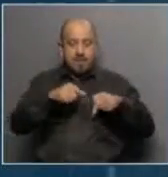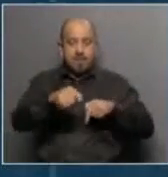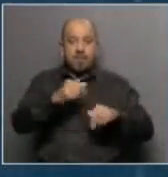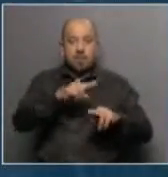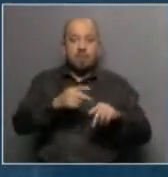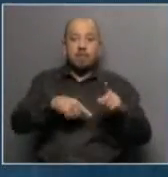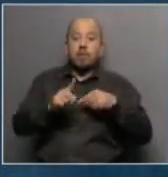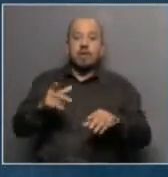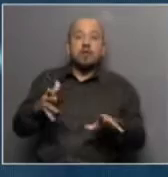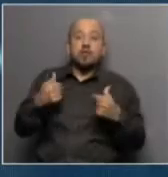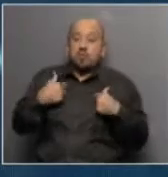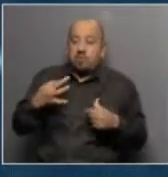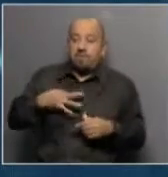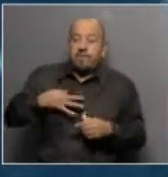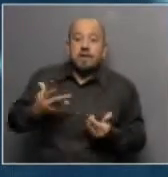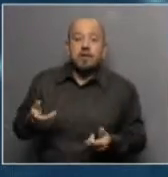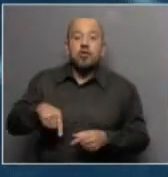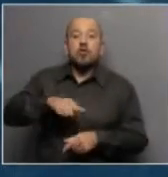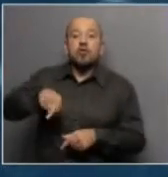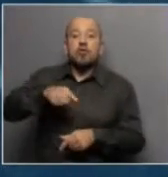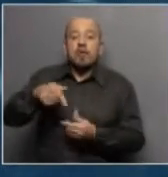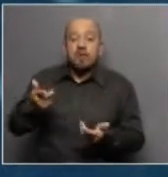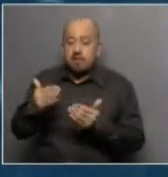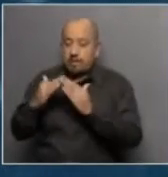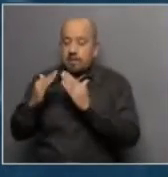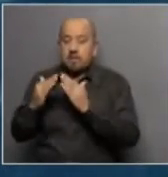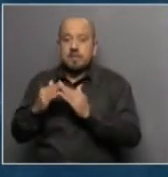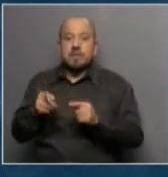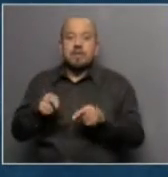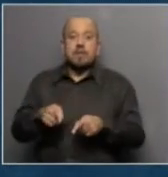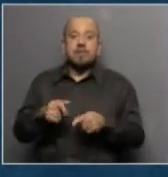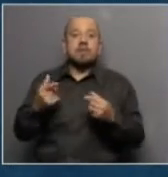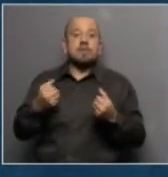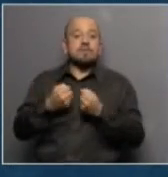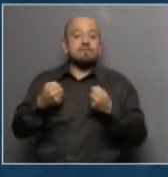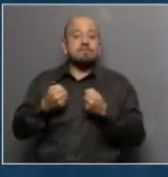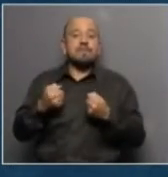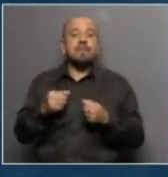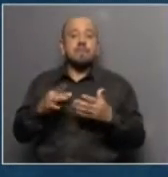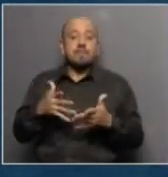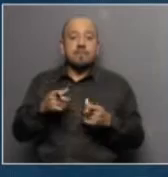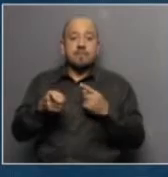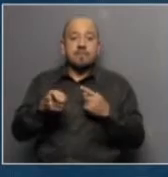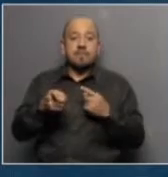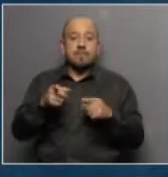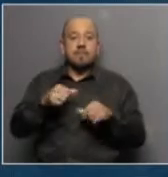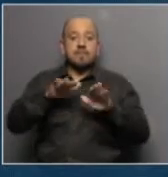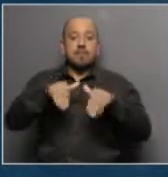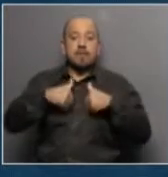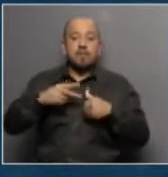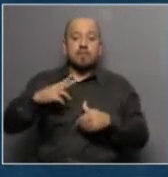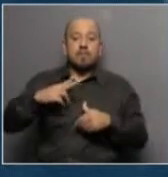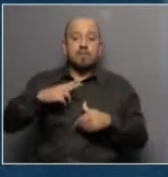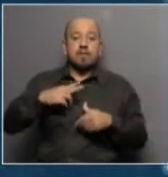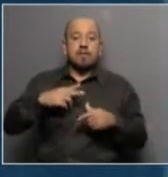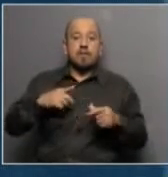Pero para vivir no. Y esto es una tensión dialéctica que se genera entre la propiedad privada y un